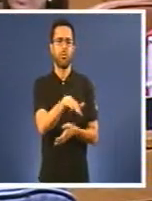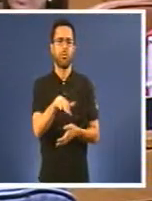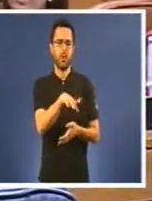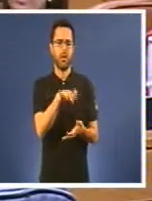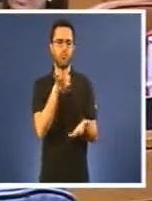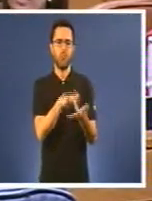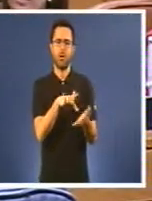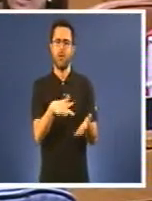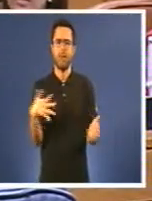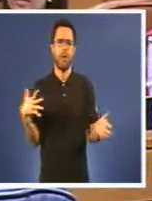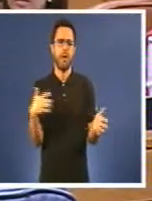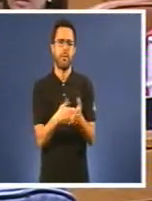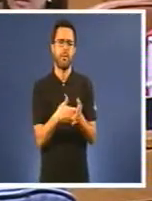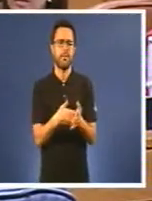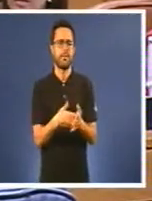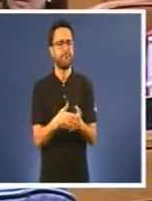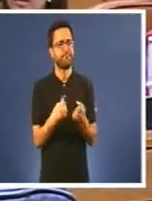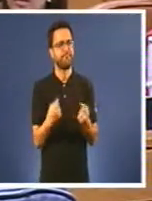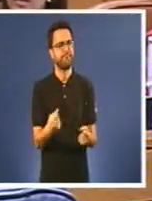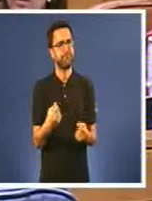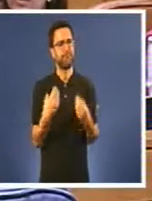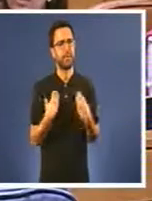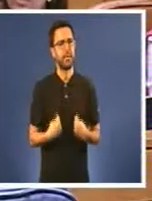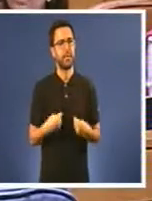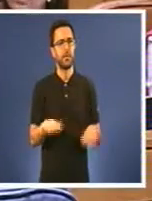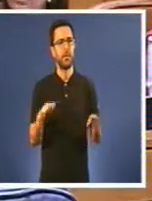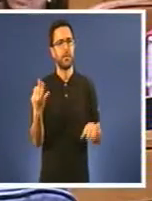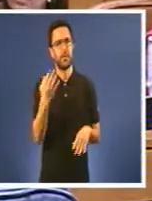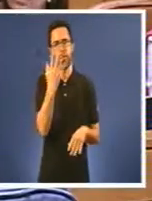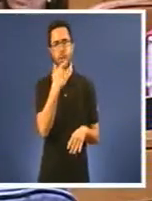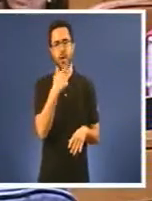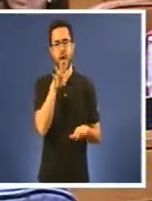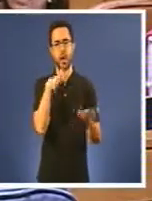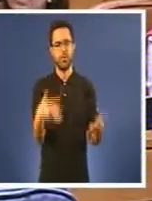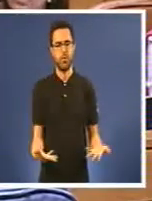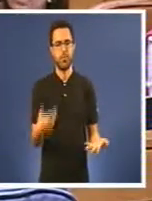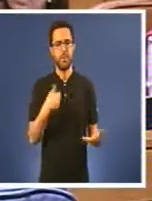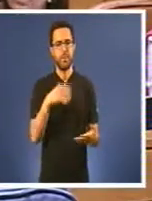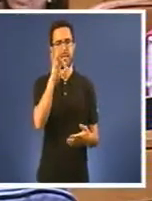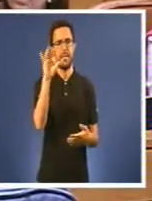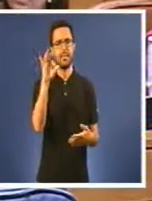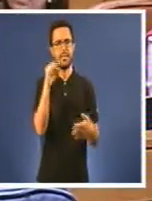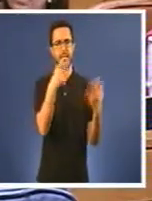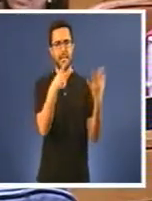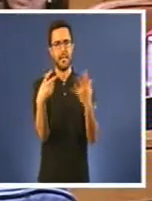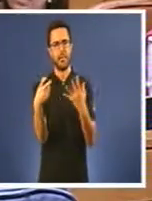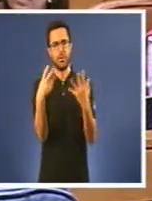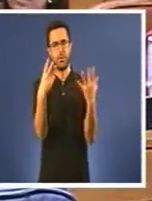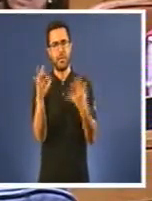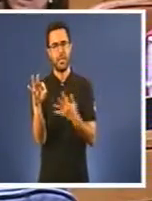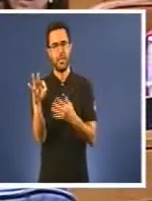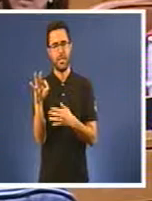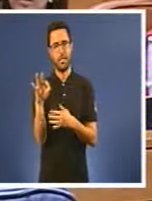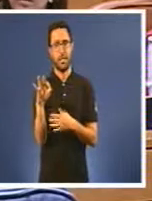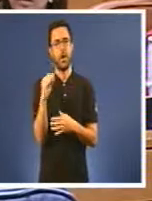negro. Vostedes, señorías, deberían tamén de ter coñecemento de que actualmente o S-730, o mellor coñecido como